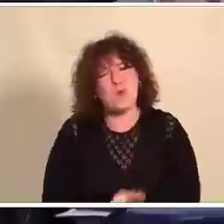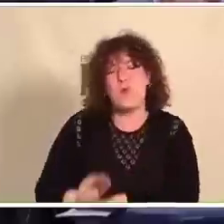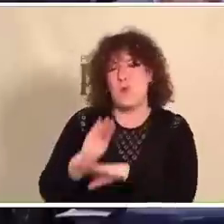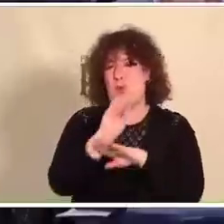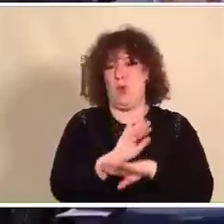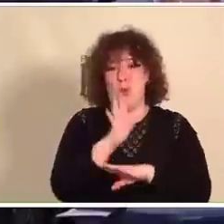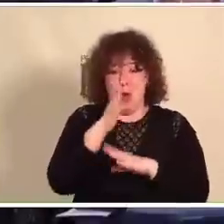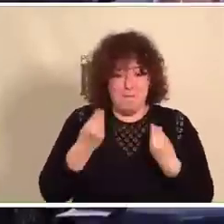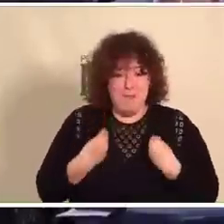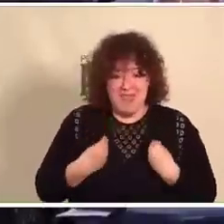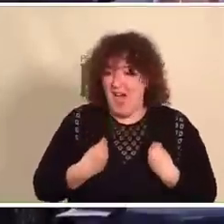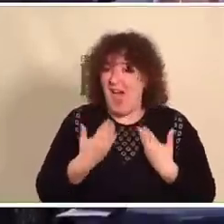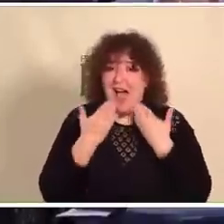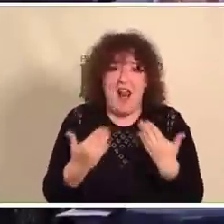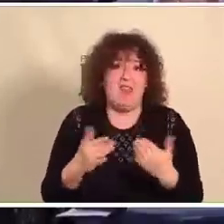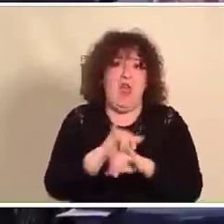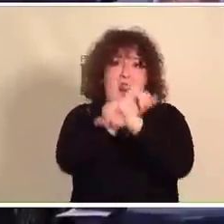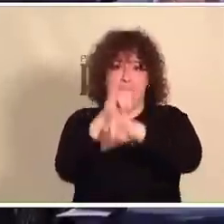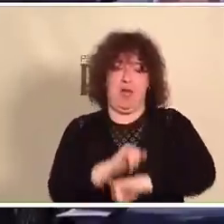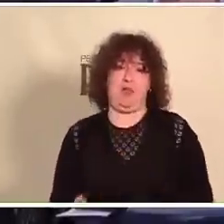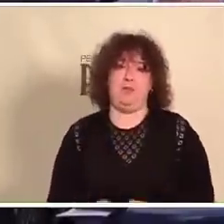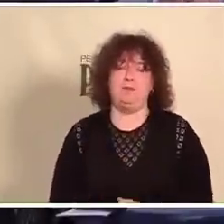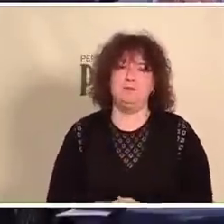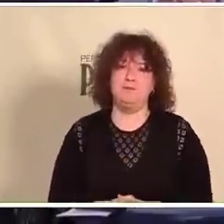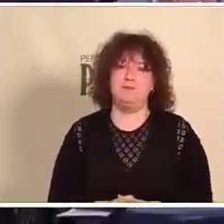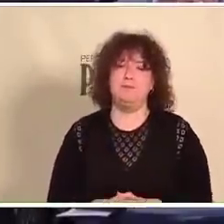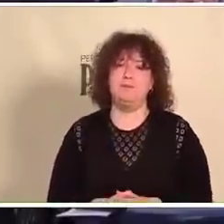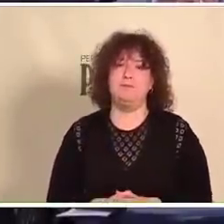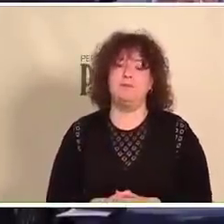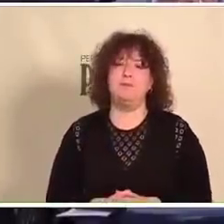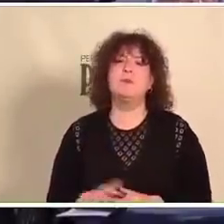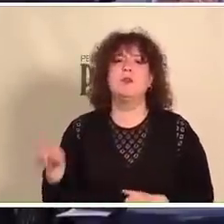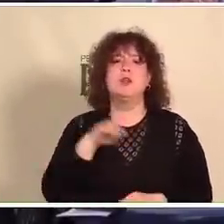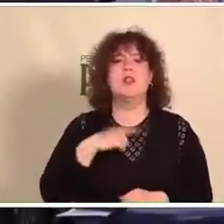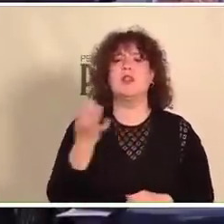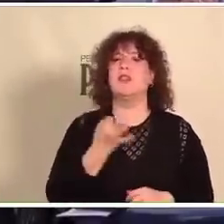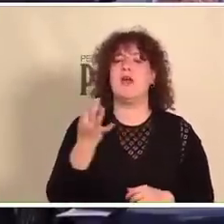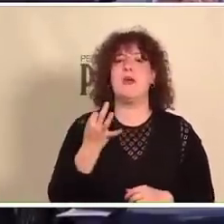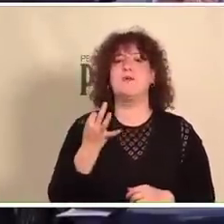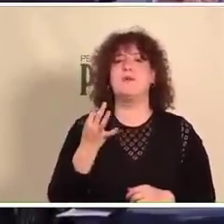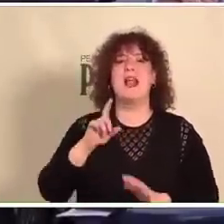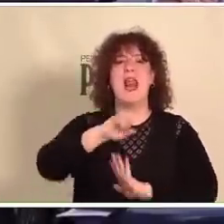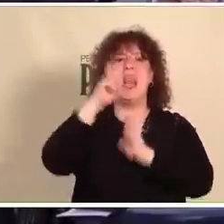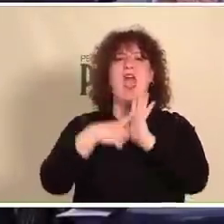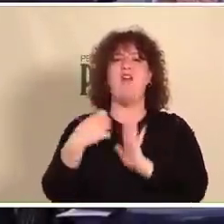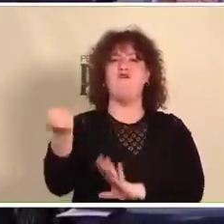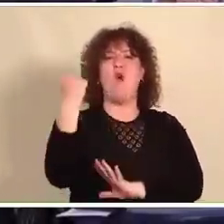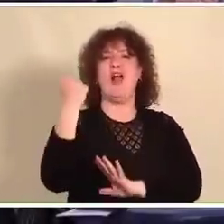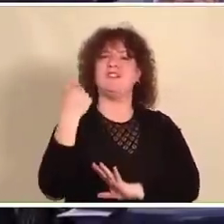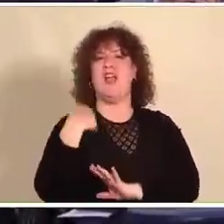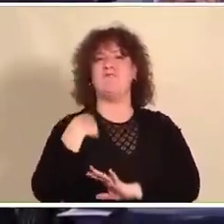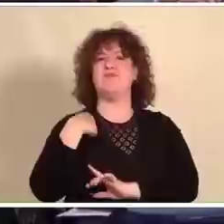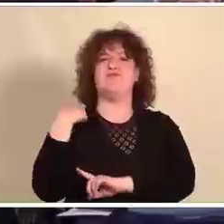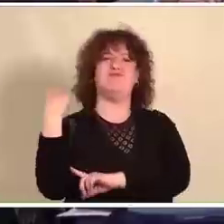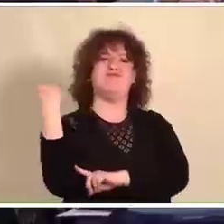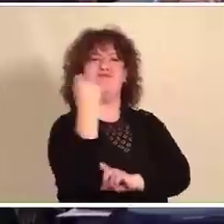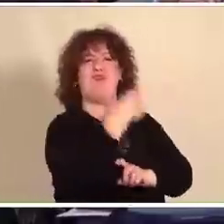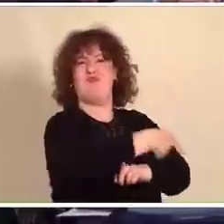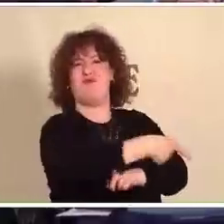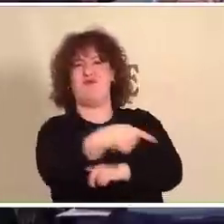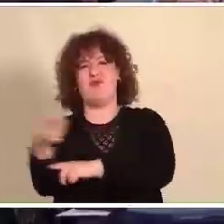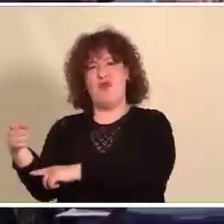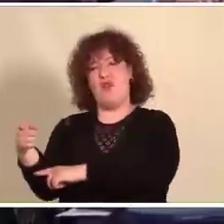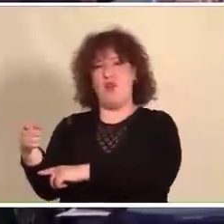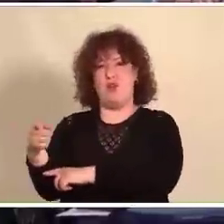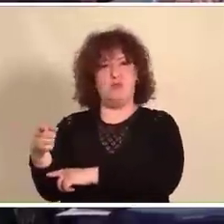de la vida la Paz es la decisión política de que no impere la ley del más fuerte de que reinen la